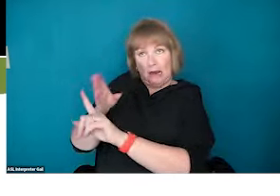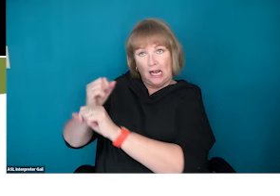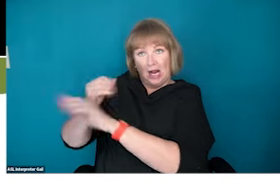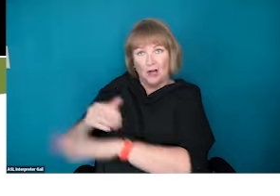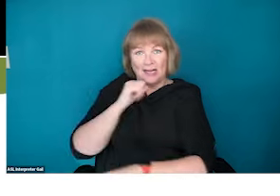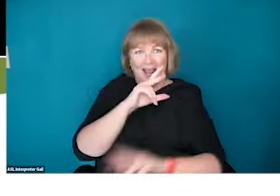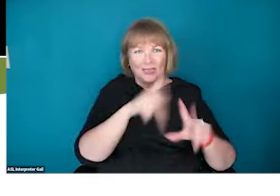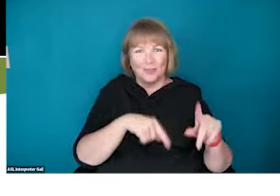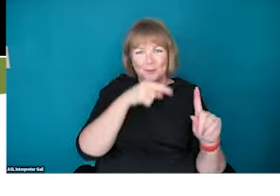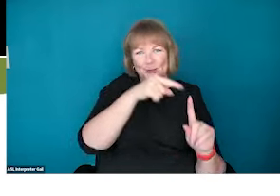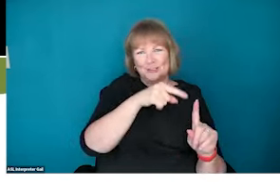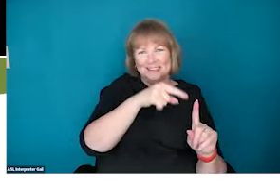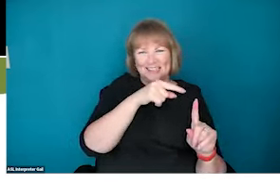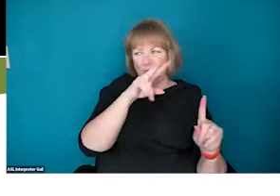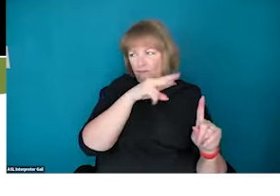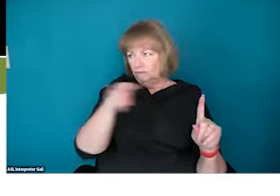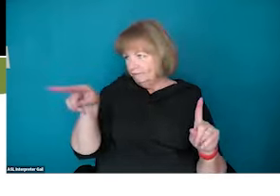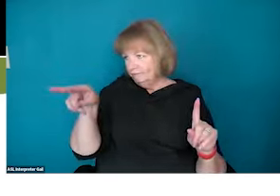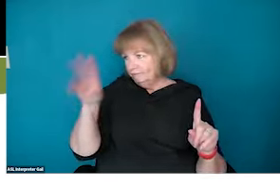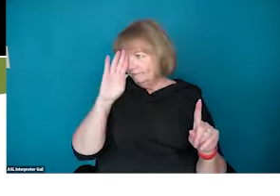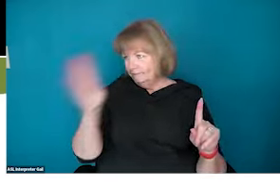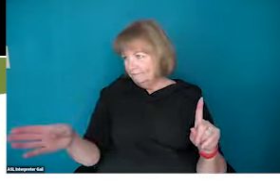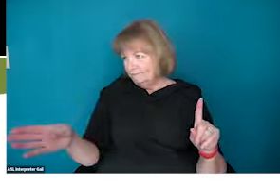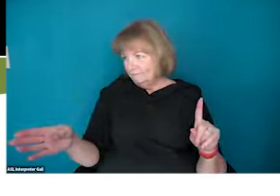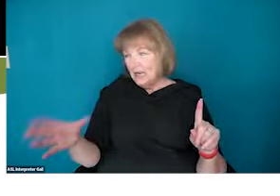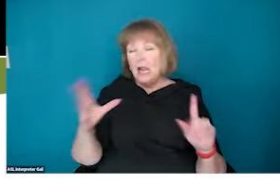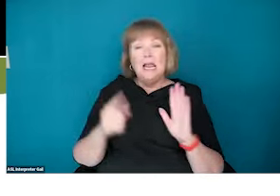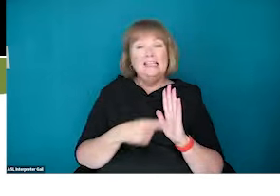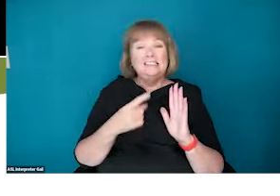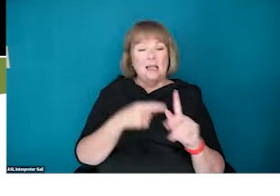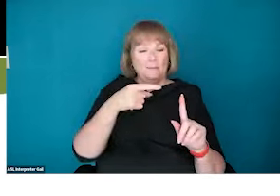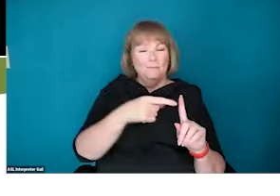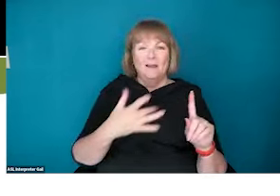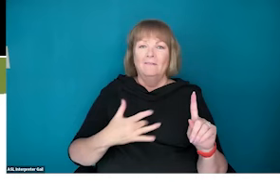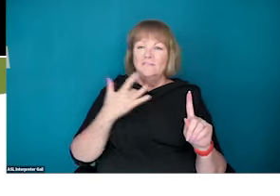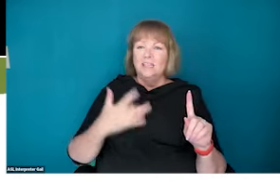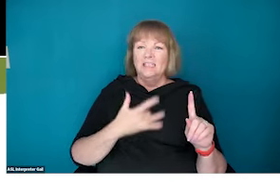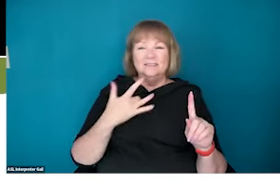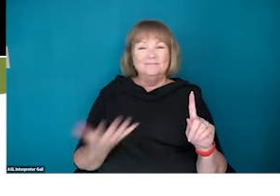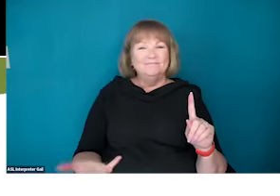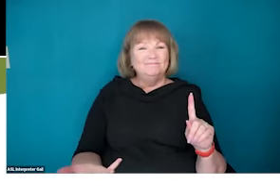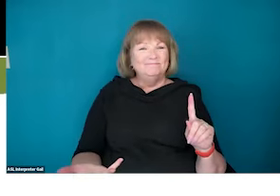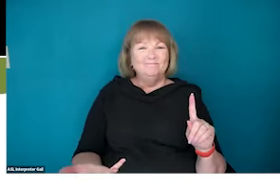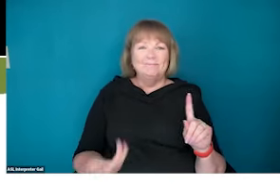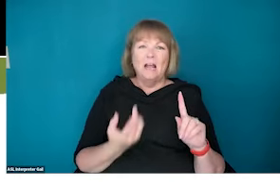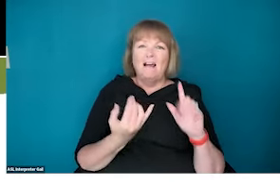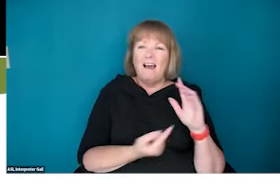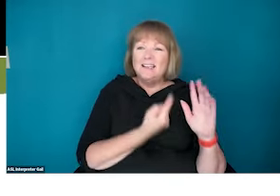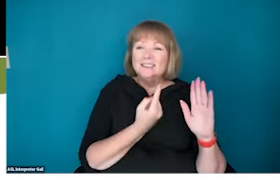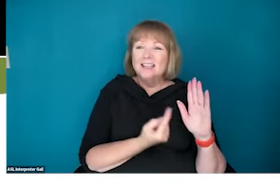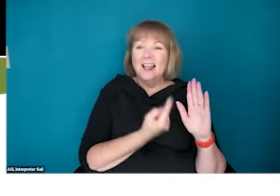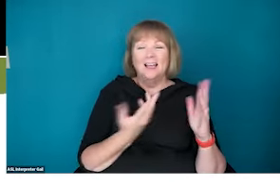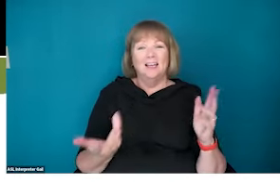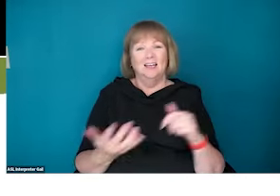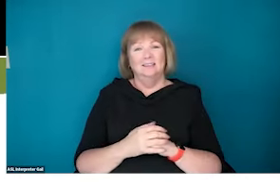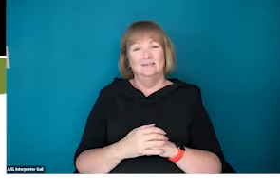dice, detesto que se comuniquen y le pregunten específicamente a mi guardiana, a mi mamá, sin ni siquiera tomar el interés de preguntarme a mí qué es lo que